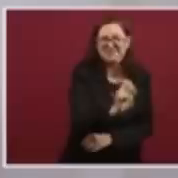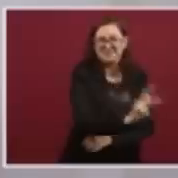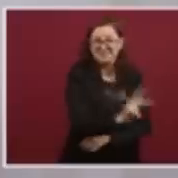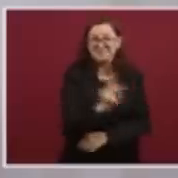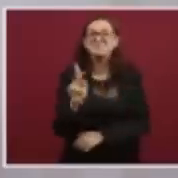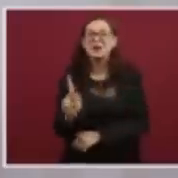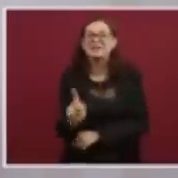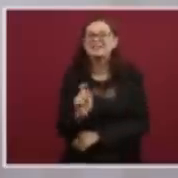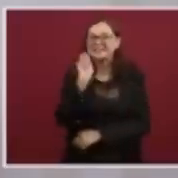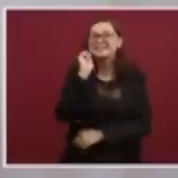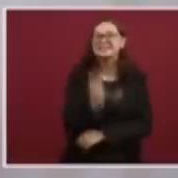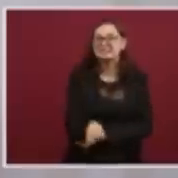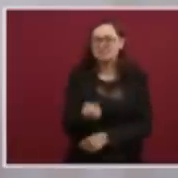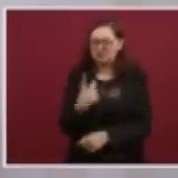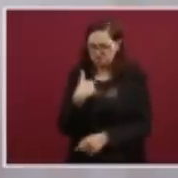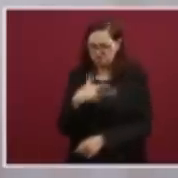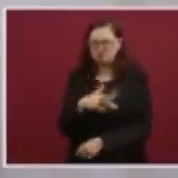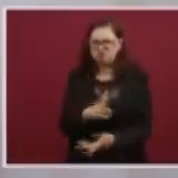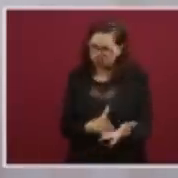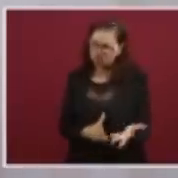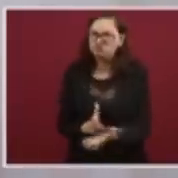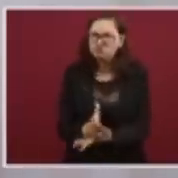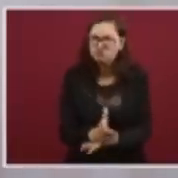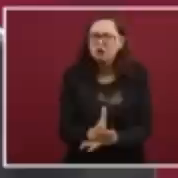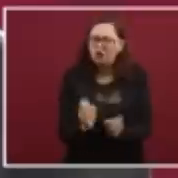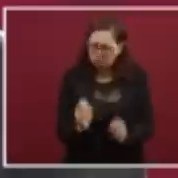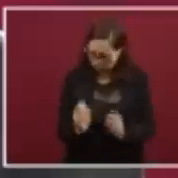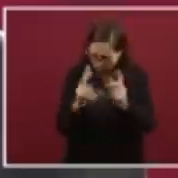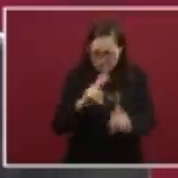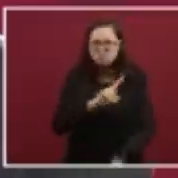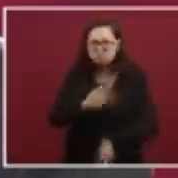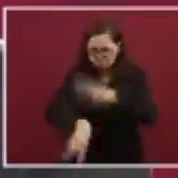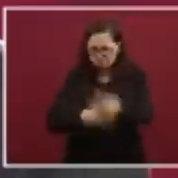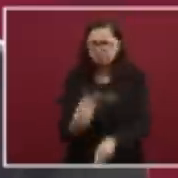con ciertas reglas, ¿no? O sea, la familia,